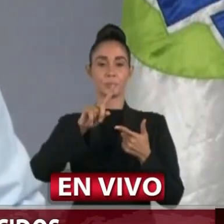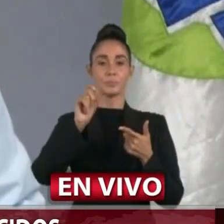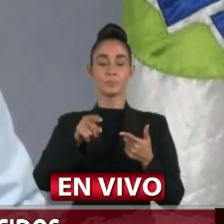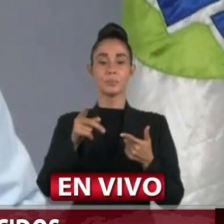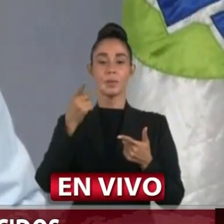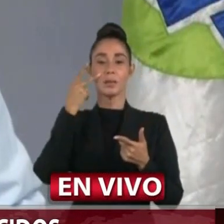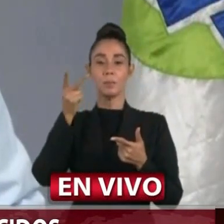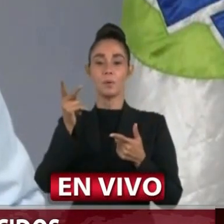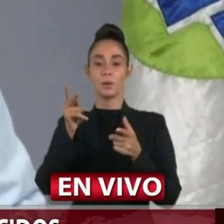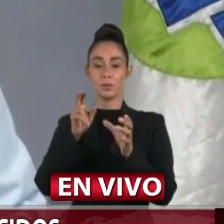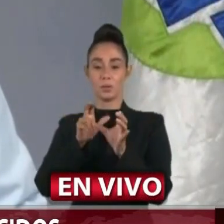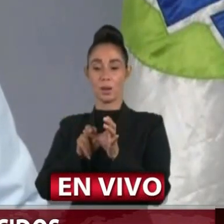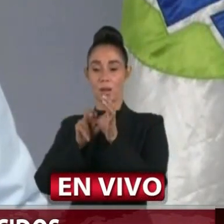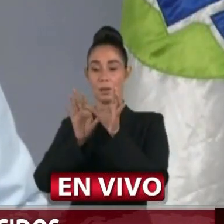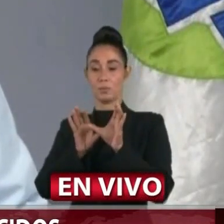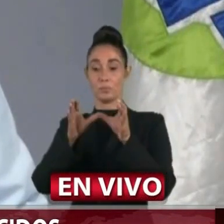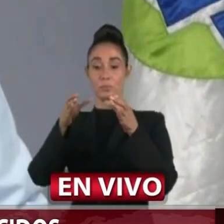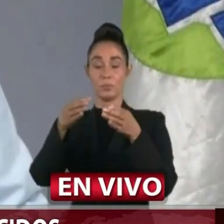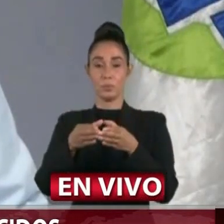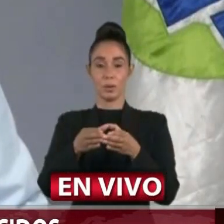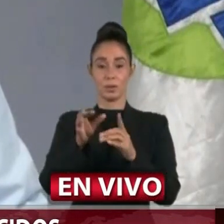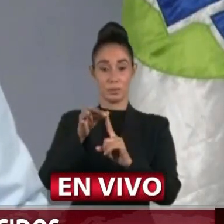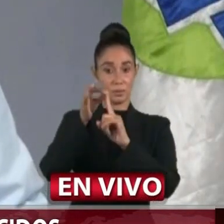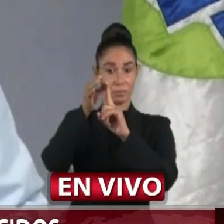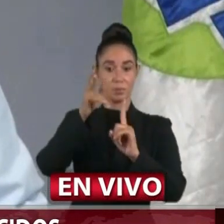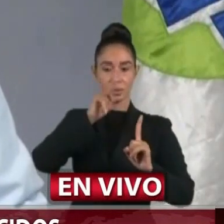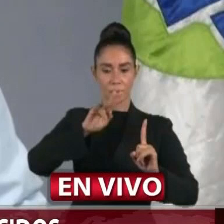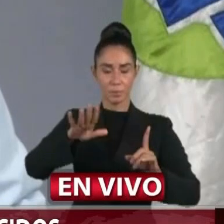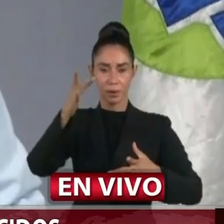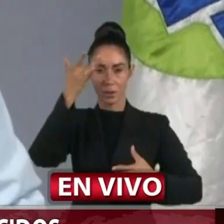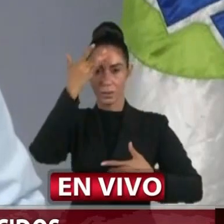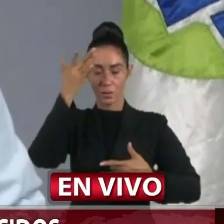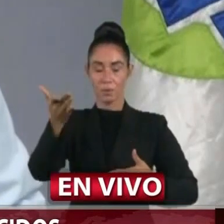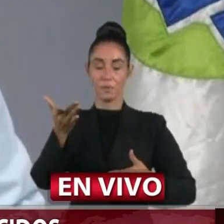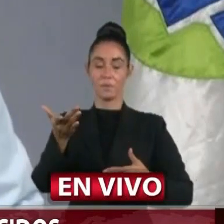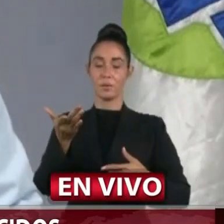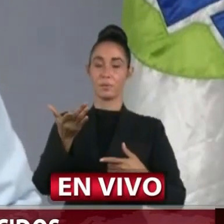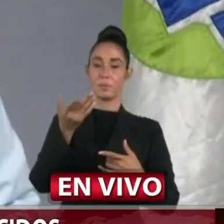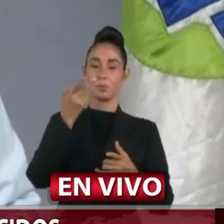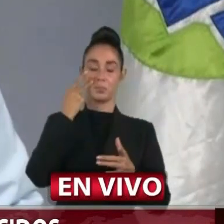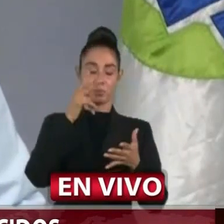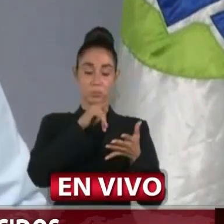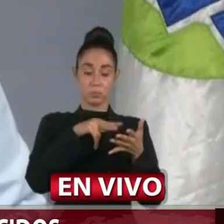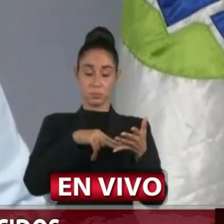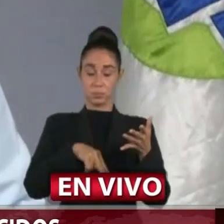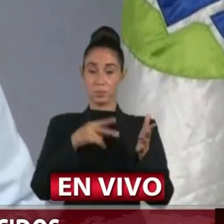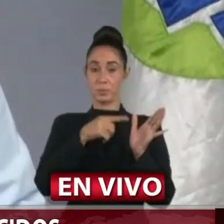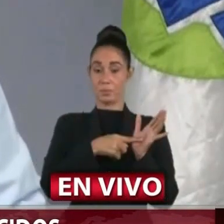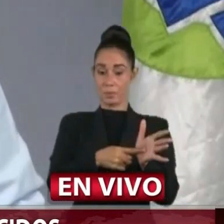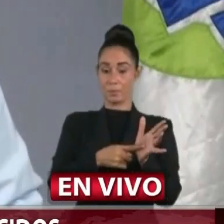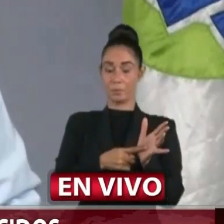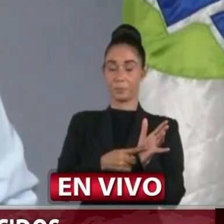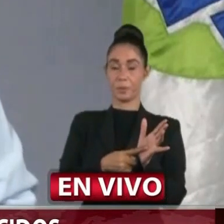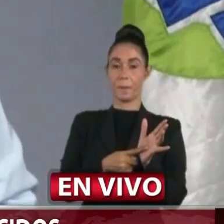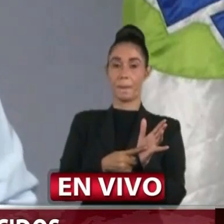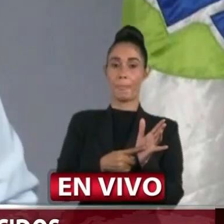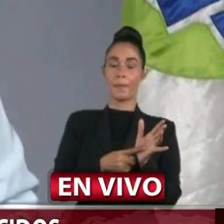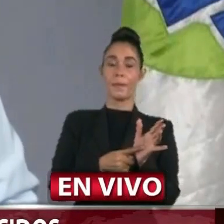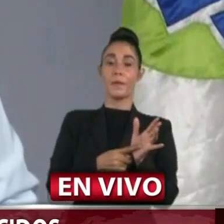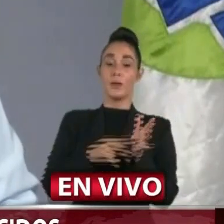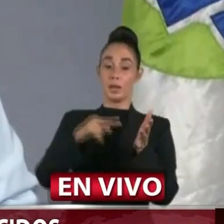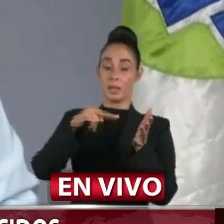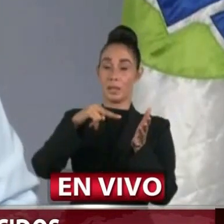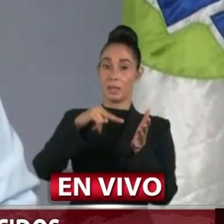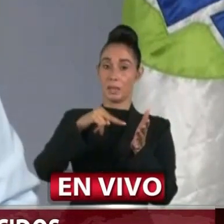si vemos estas estadísticas que le acabo de leer, en la provincia Santo Domingo,